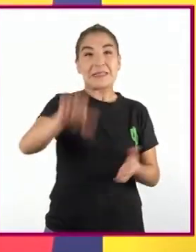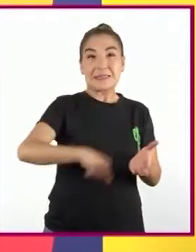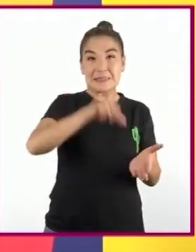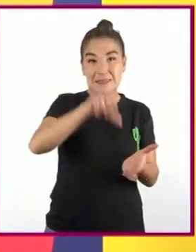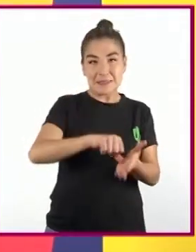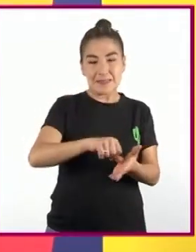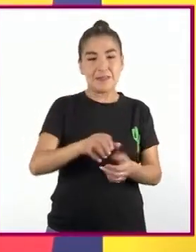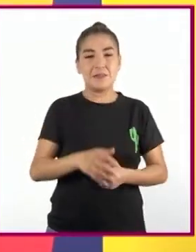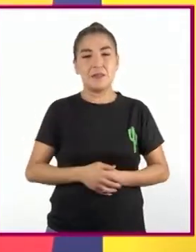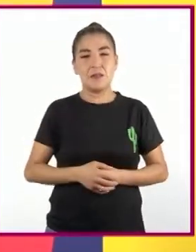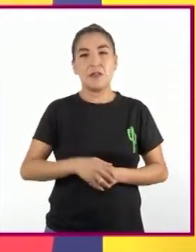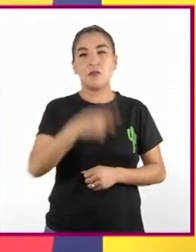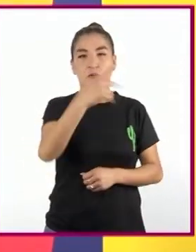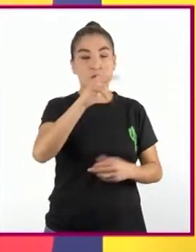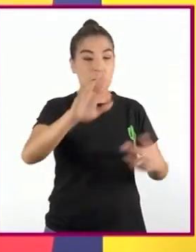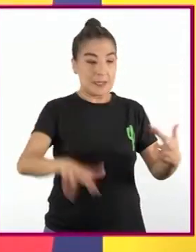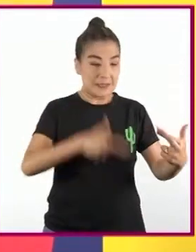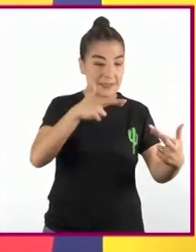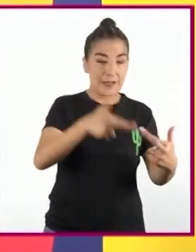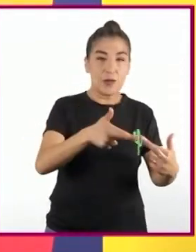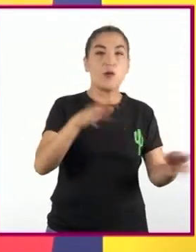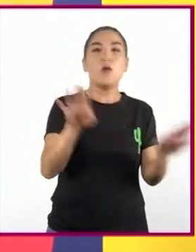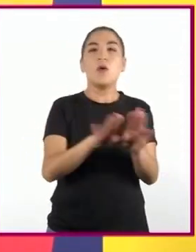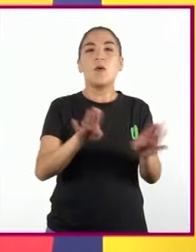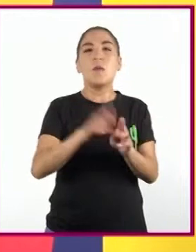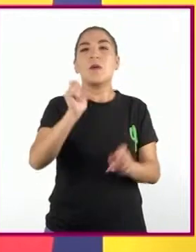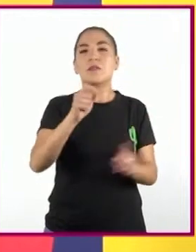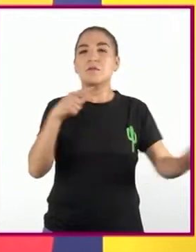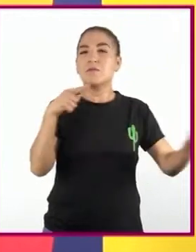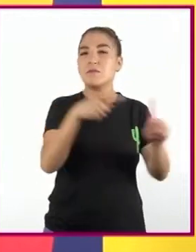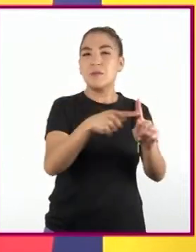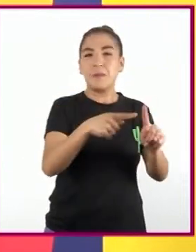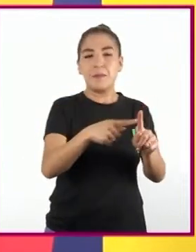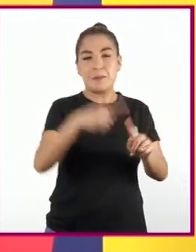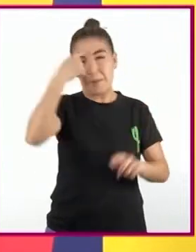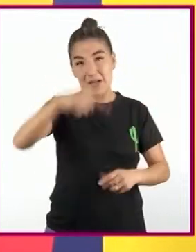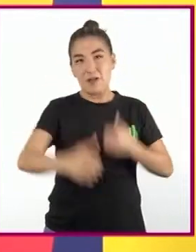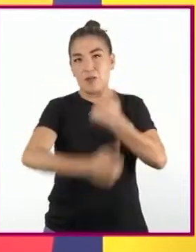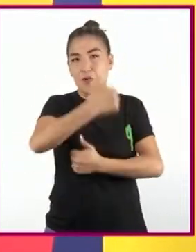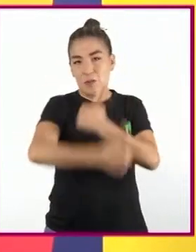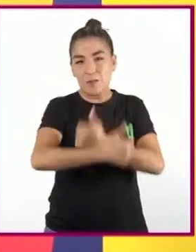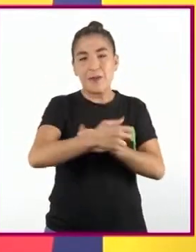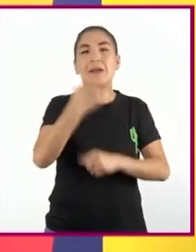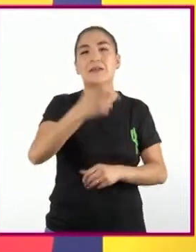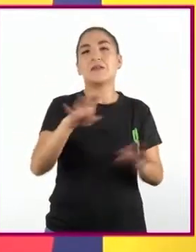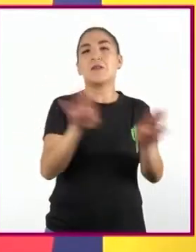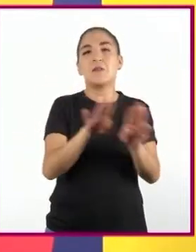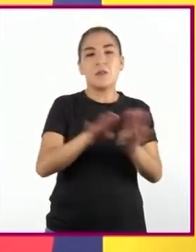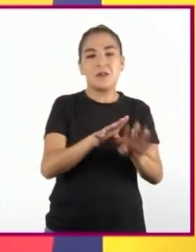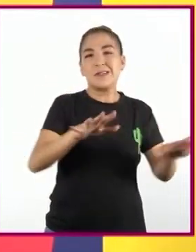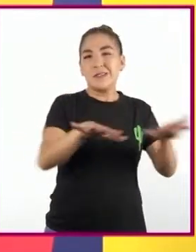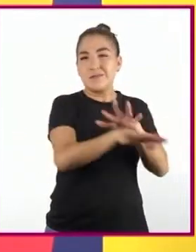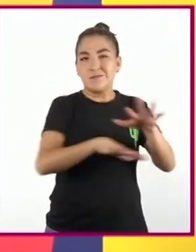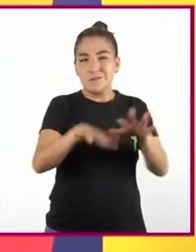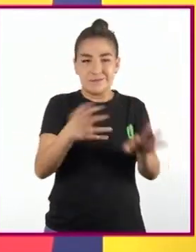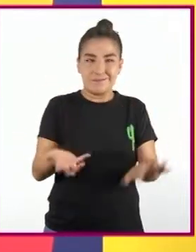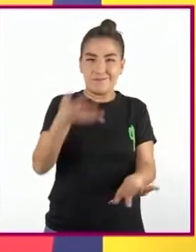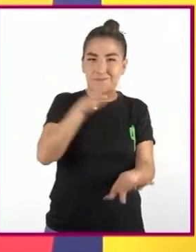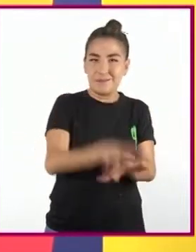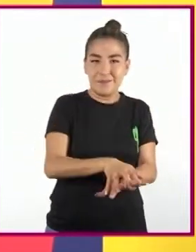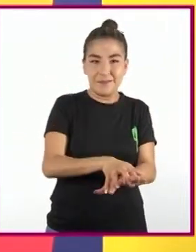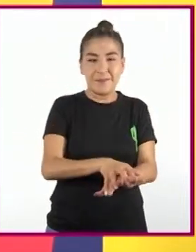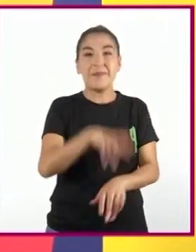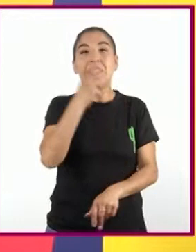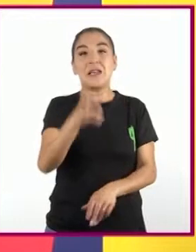centros regionales que establecen un panorama marcado por la competencia y el bajo nivel de integración. En medio